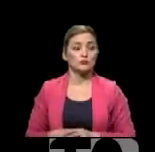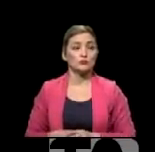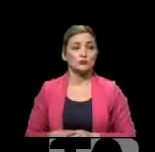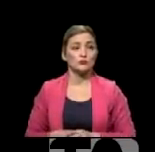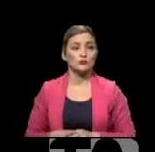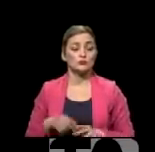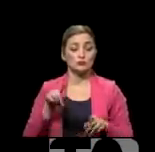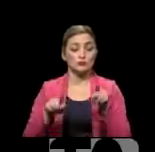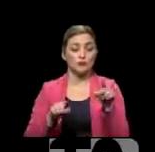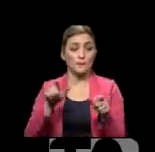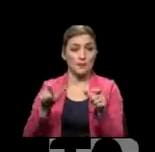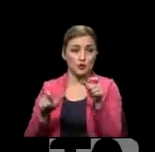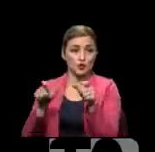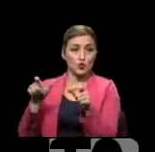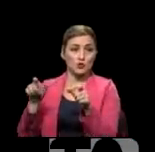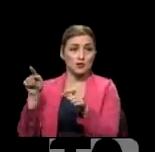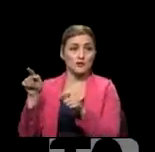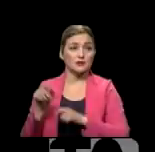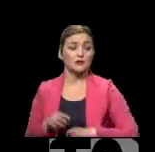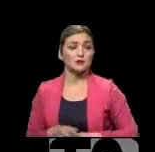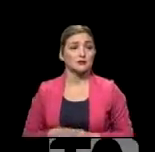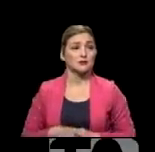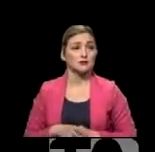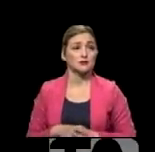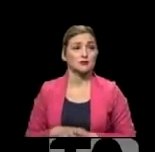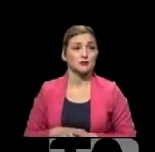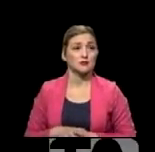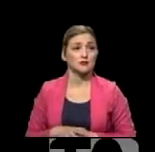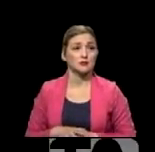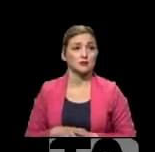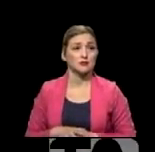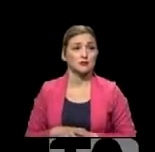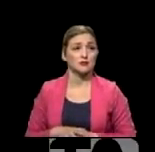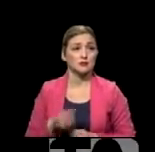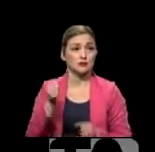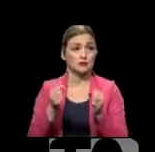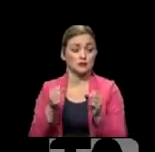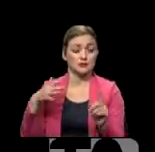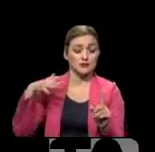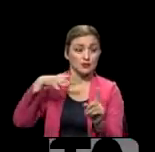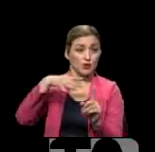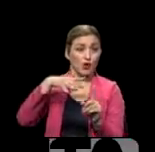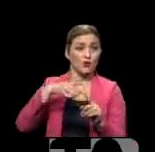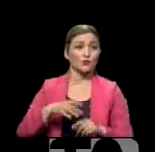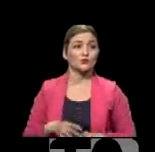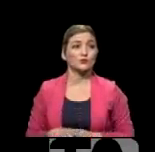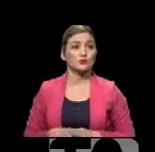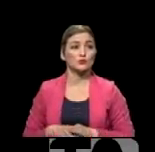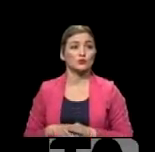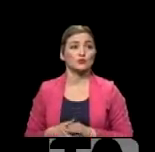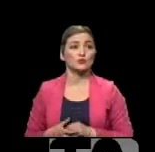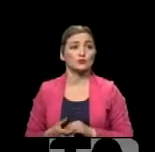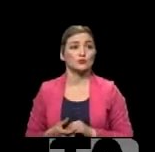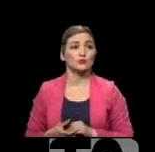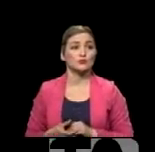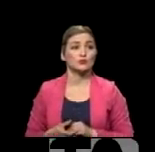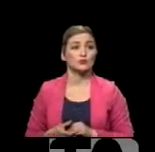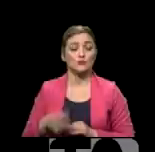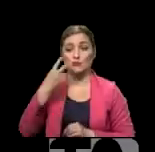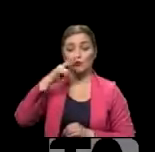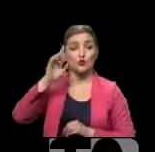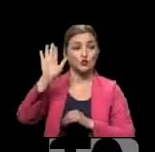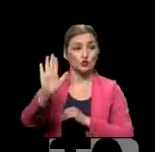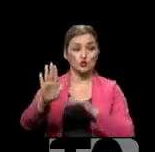de algunas personas que están agrediendo a los conductores. Ahí, no sé si ustedes pueden divisar en sus